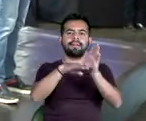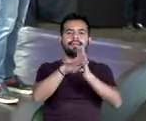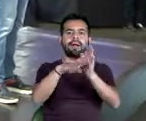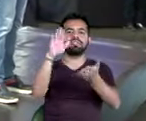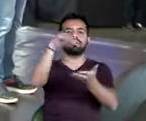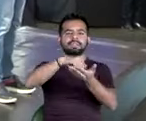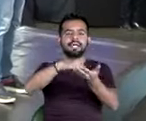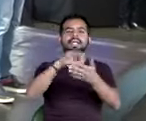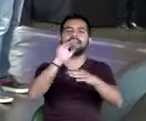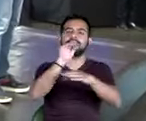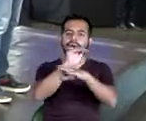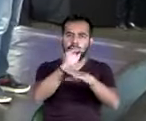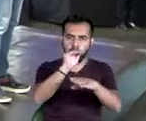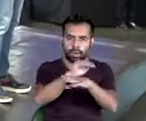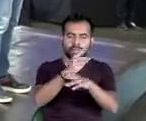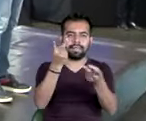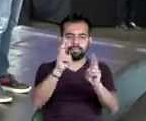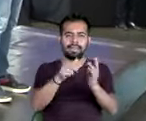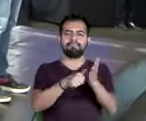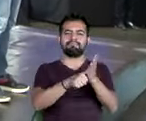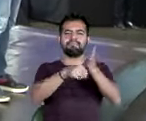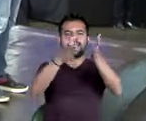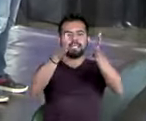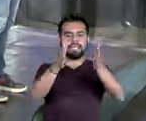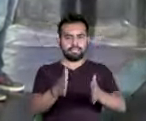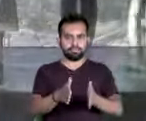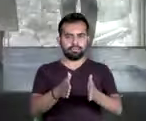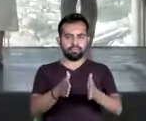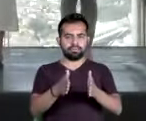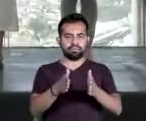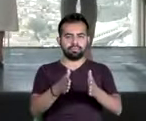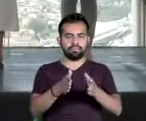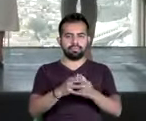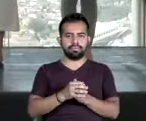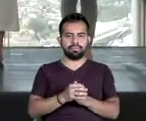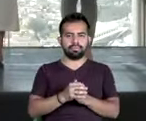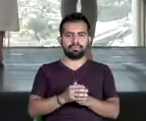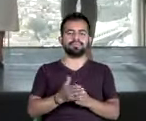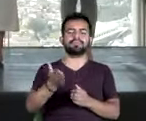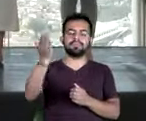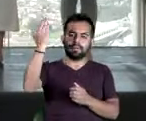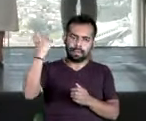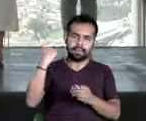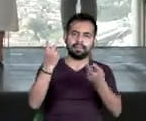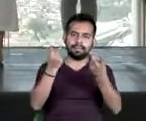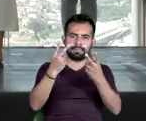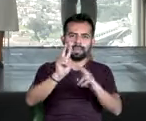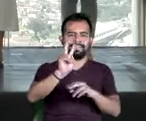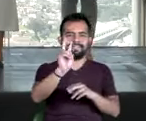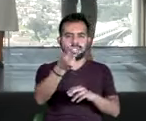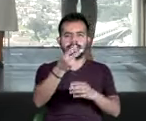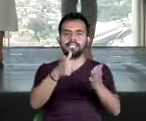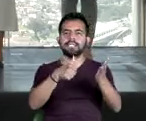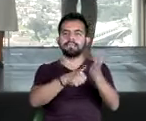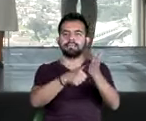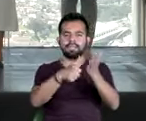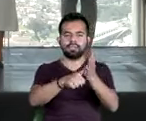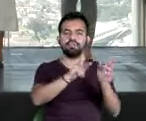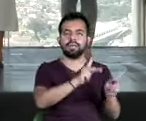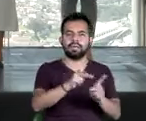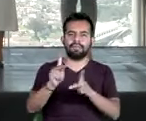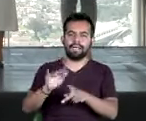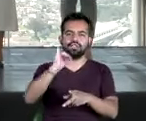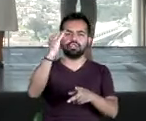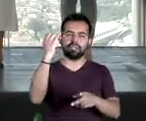fue ministro coordinador de Política Económica, fue subsecretario, es decir, viceministro de Planificación de Inversiones